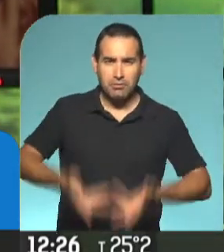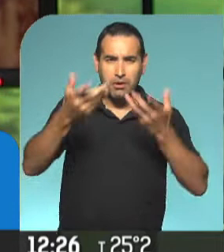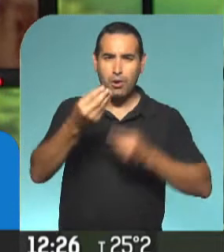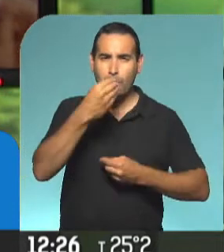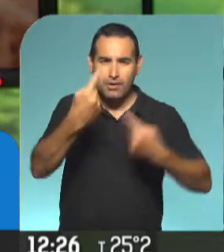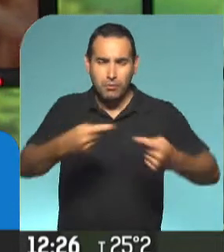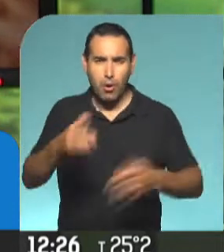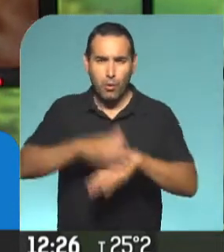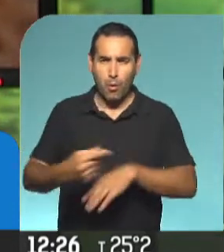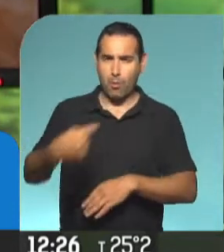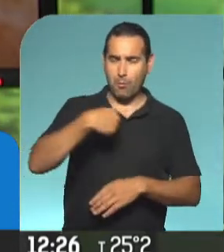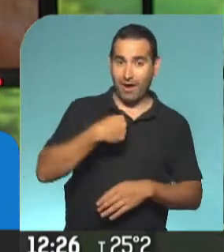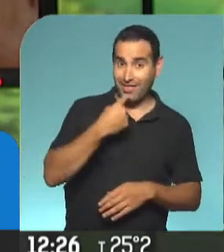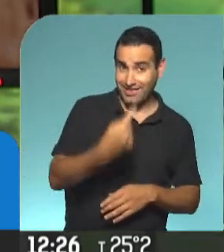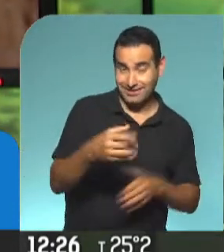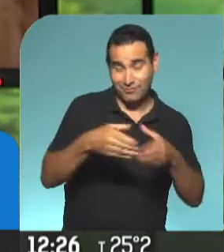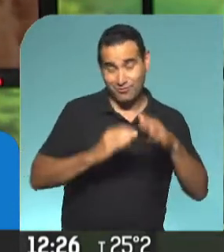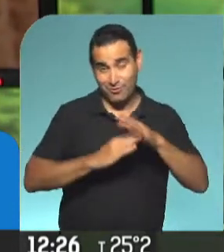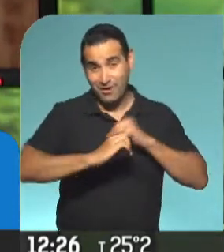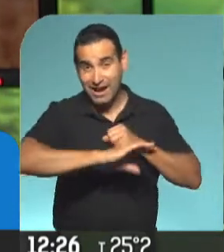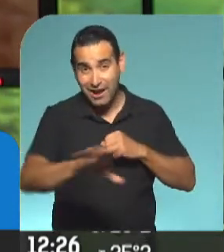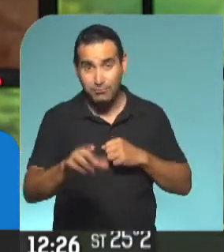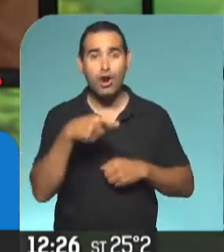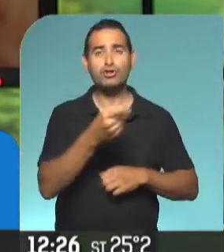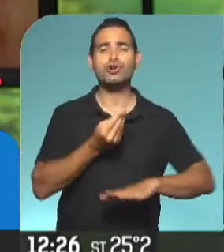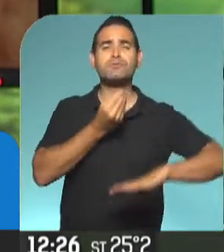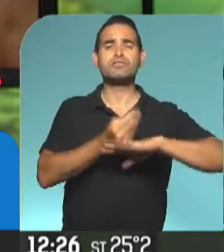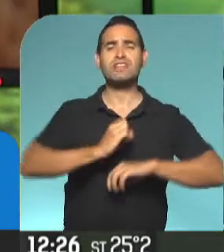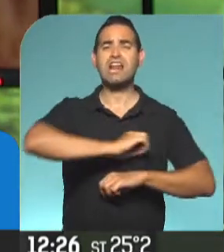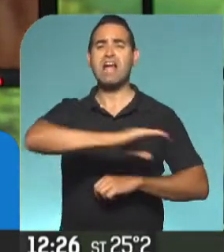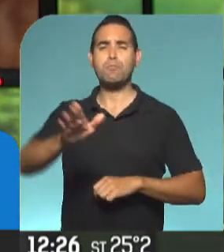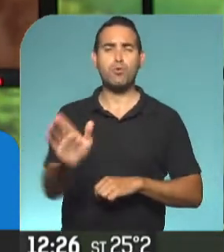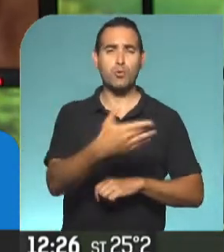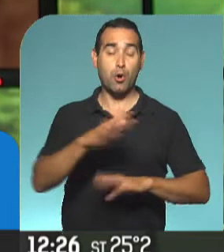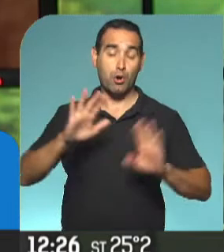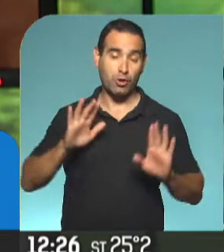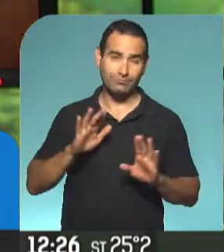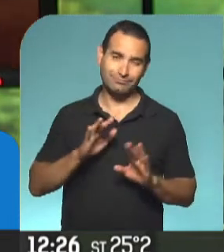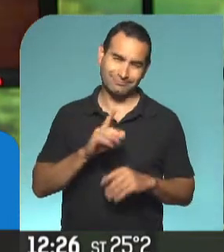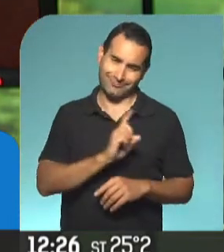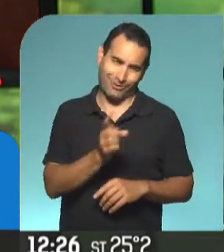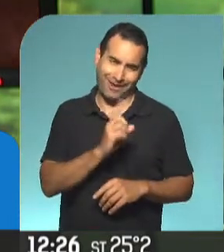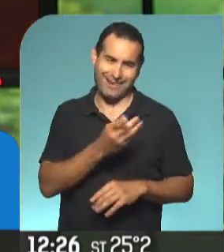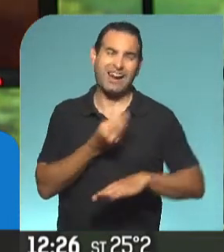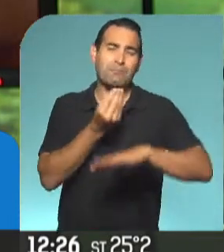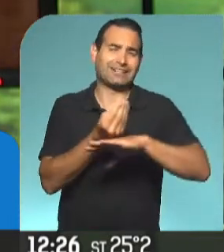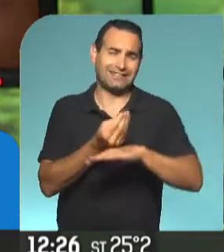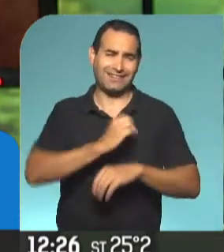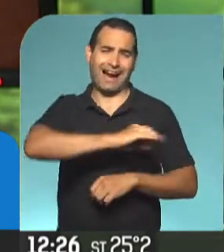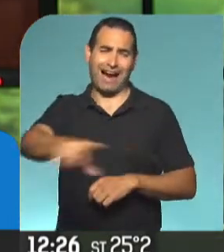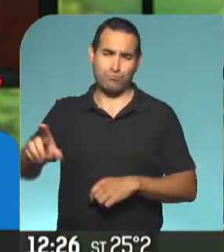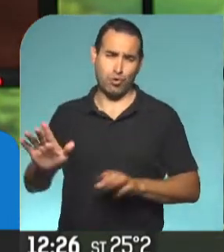alimentos hablan en nombre de todo el campo y todos los productores la mesa enlace que sabe no lo son